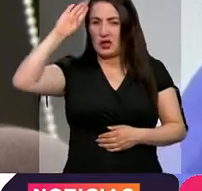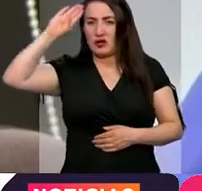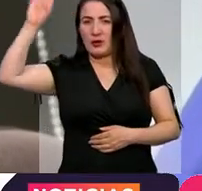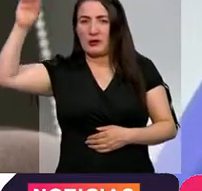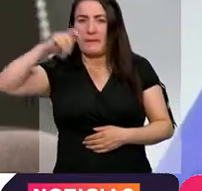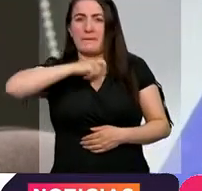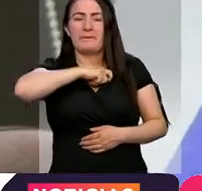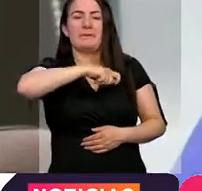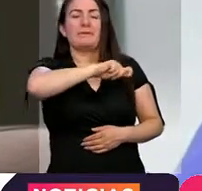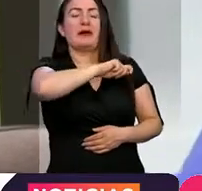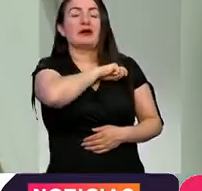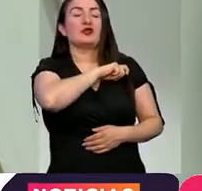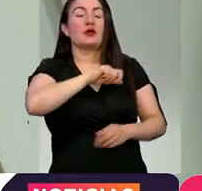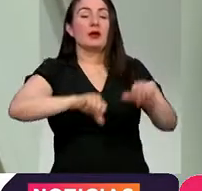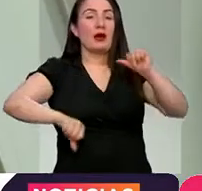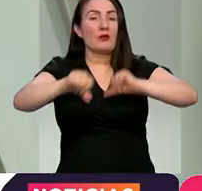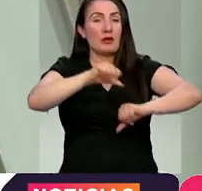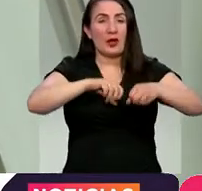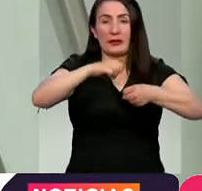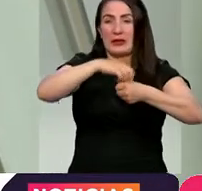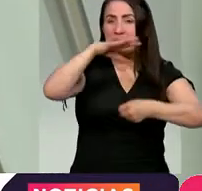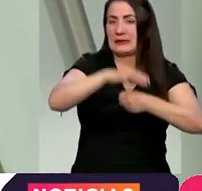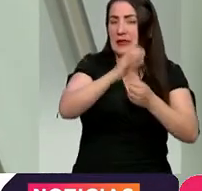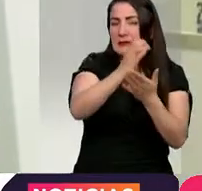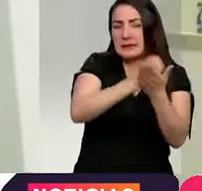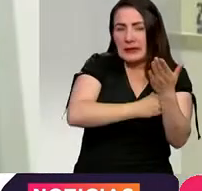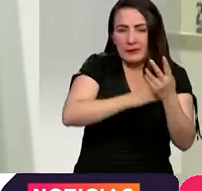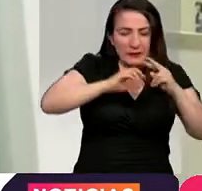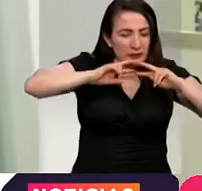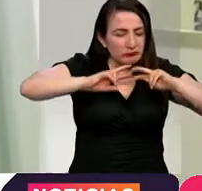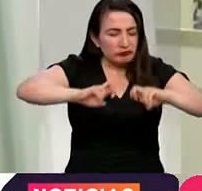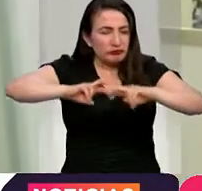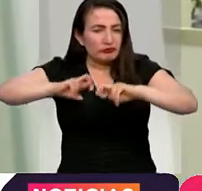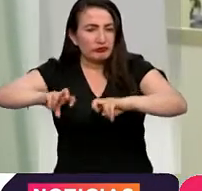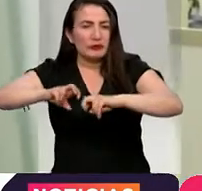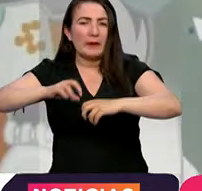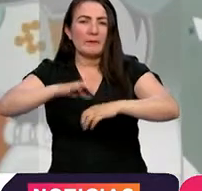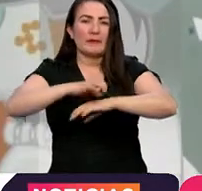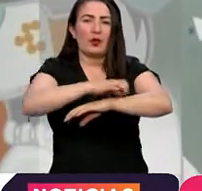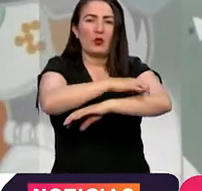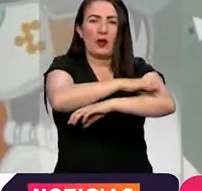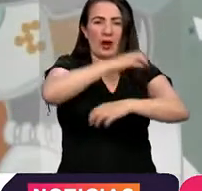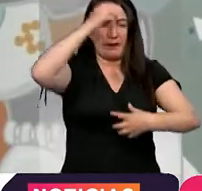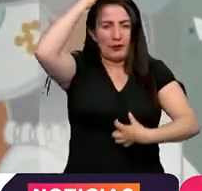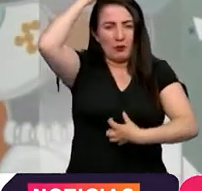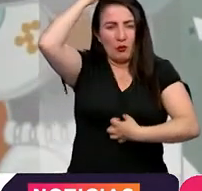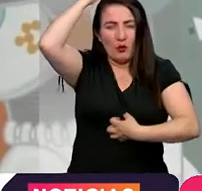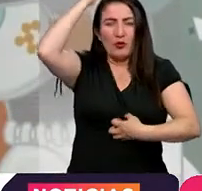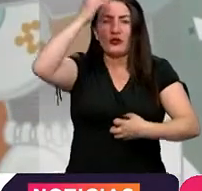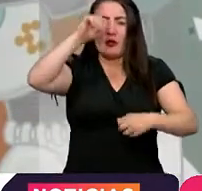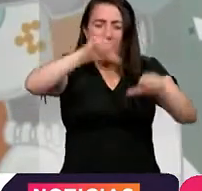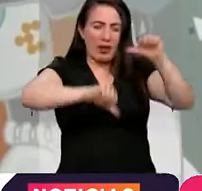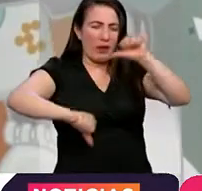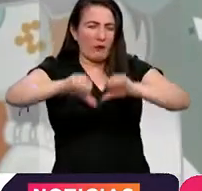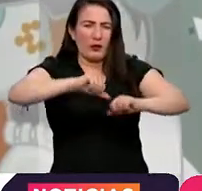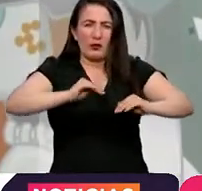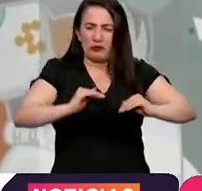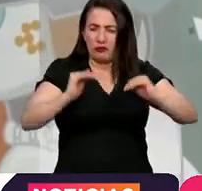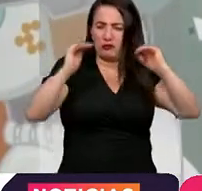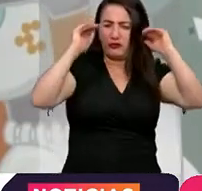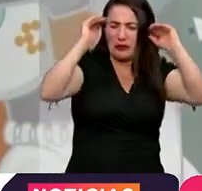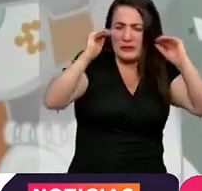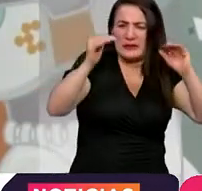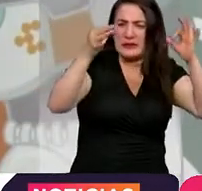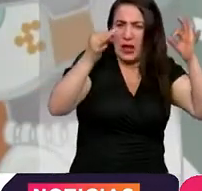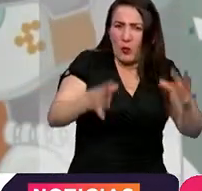que el laboratorio distrital de la capital fue certificado para hacer diagnóstico de casos de viruela del mono. Esto habla de unos laboratorios de un altísimo nivel de